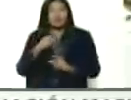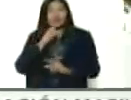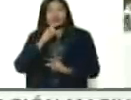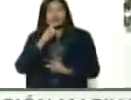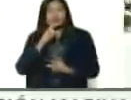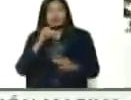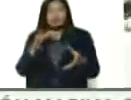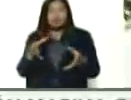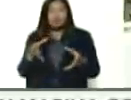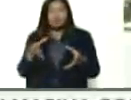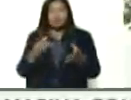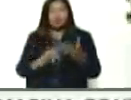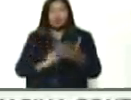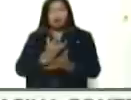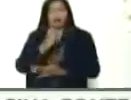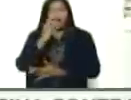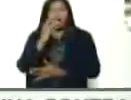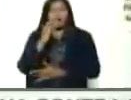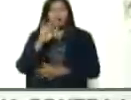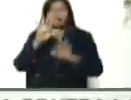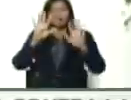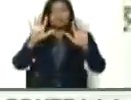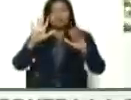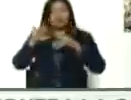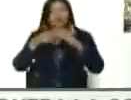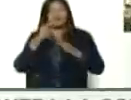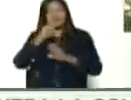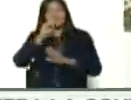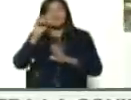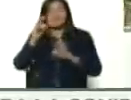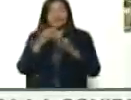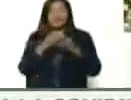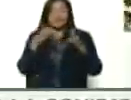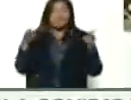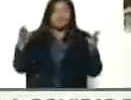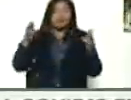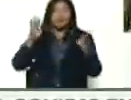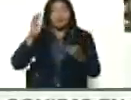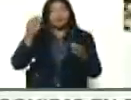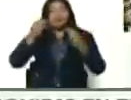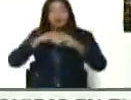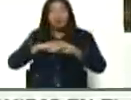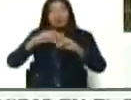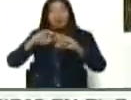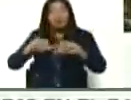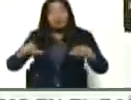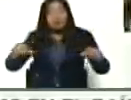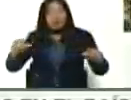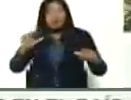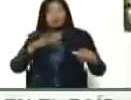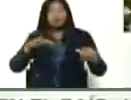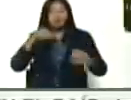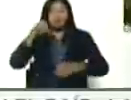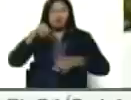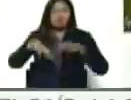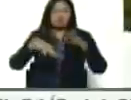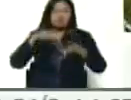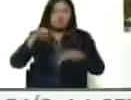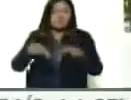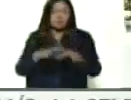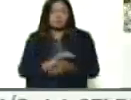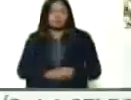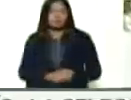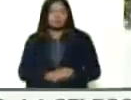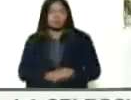es un árbol que puede llegar hasta 10 20 metros de altura de acuerdo a su terreno o al territorio donde esté